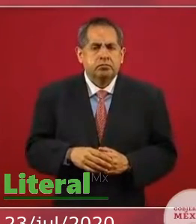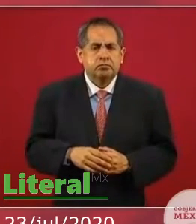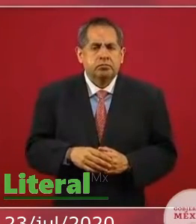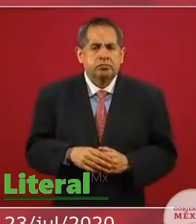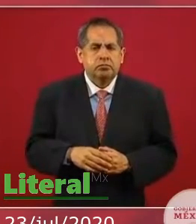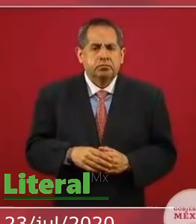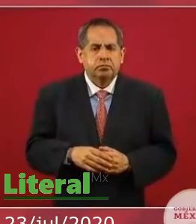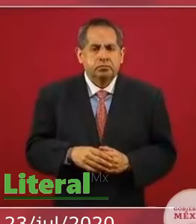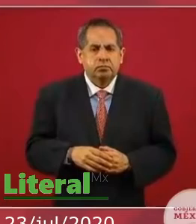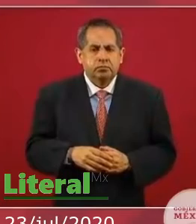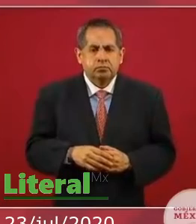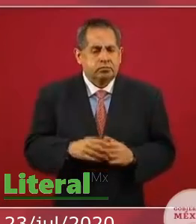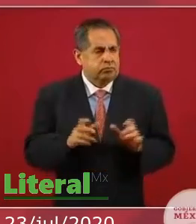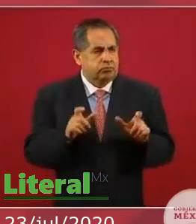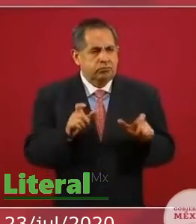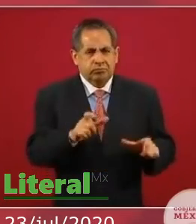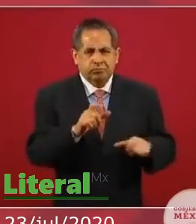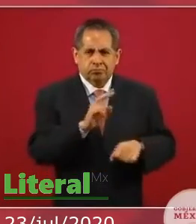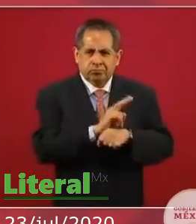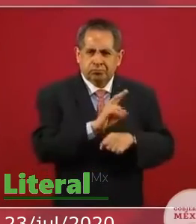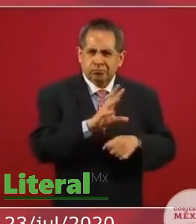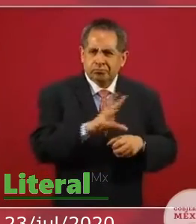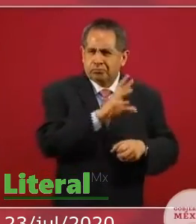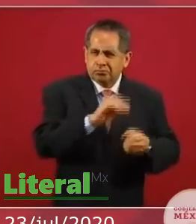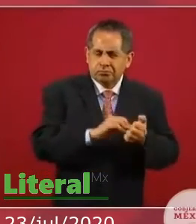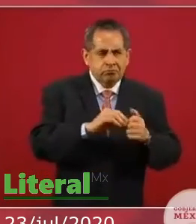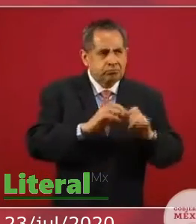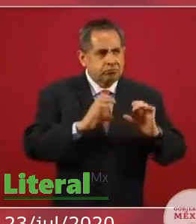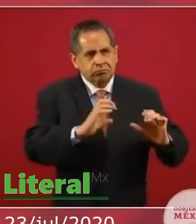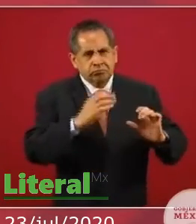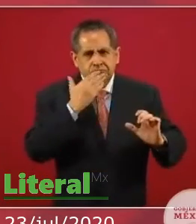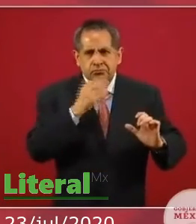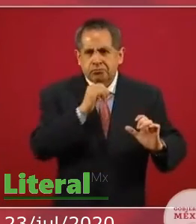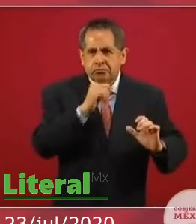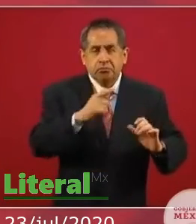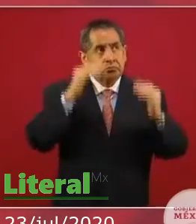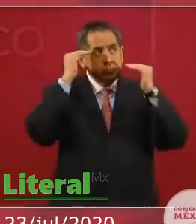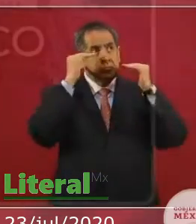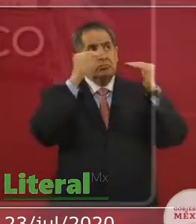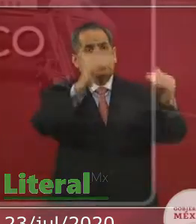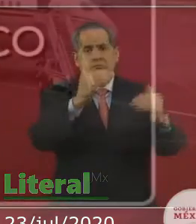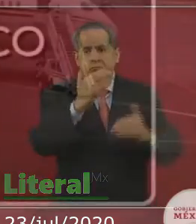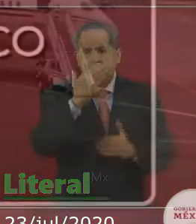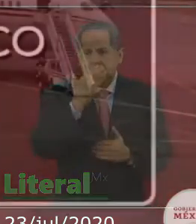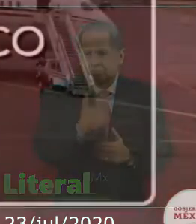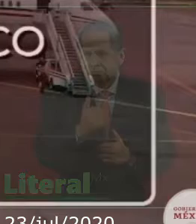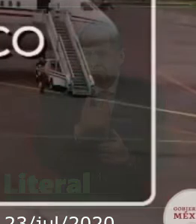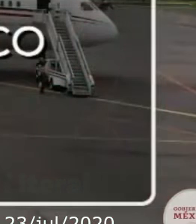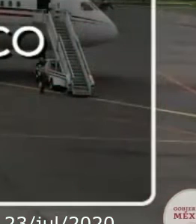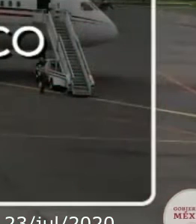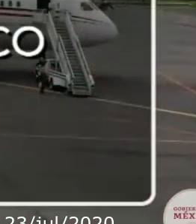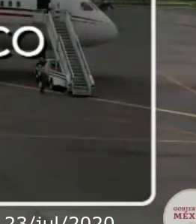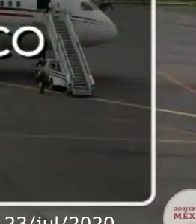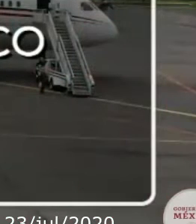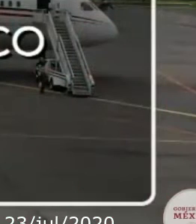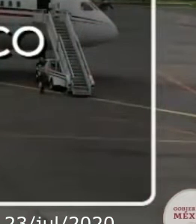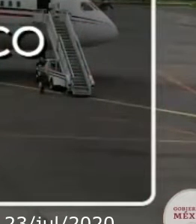un buen resguardo, no tenía techo el hangar donde estaba.